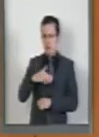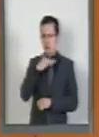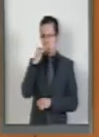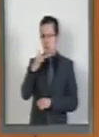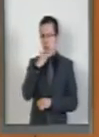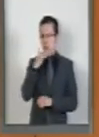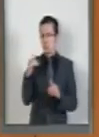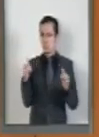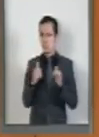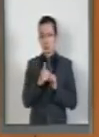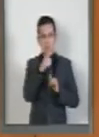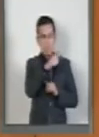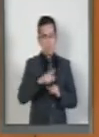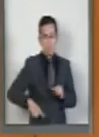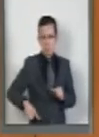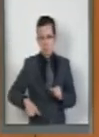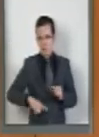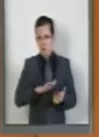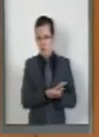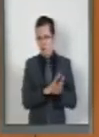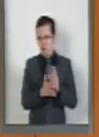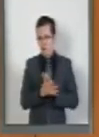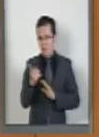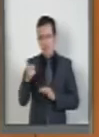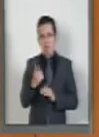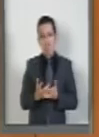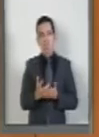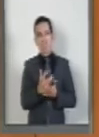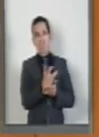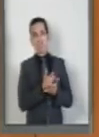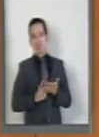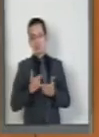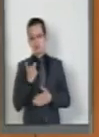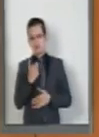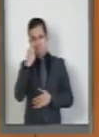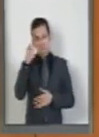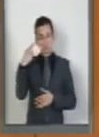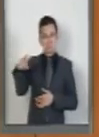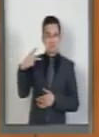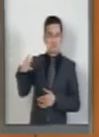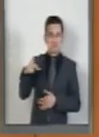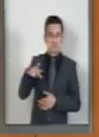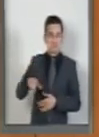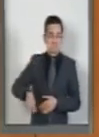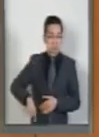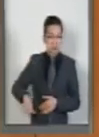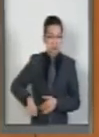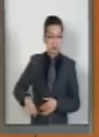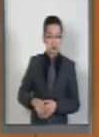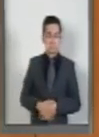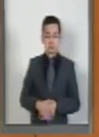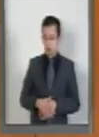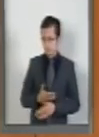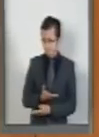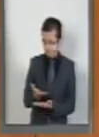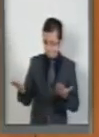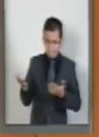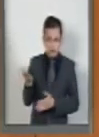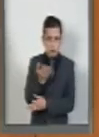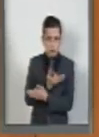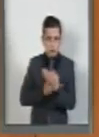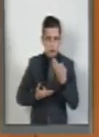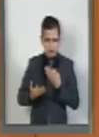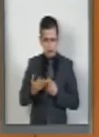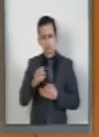dinero público para su propio beneficio. Les dejo a todas, a ellos, pero también a este